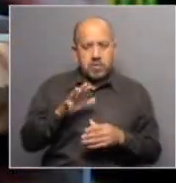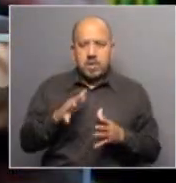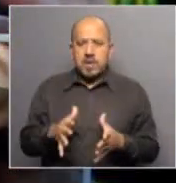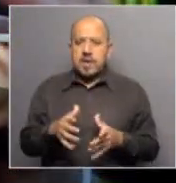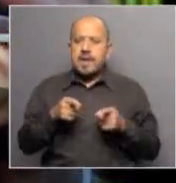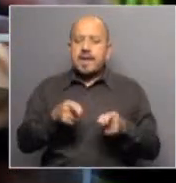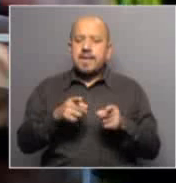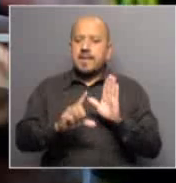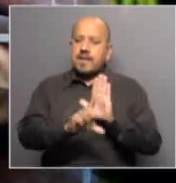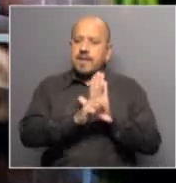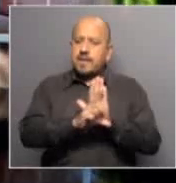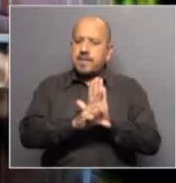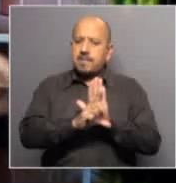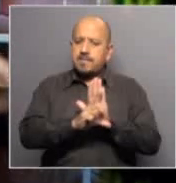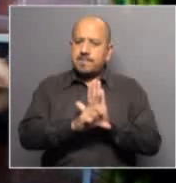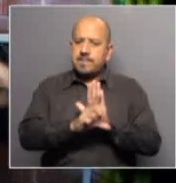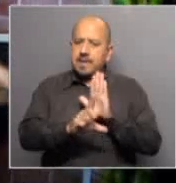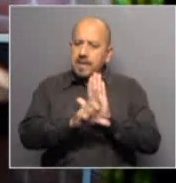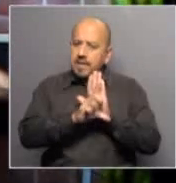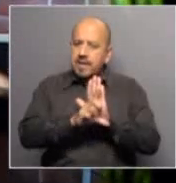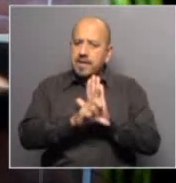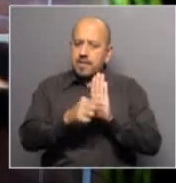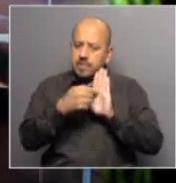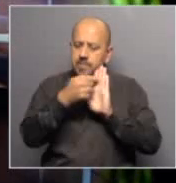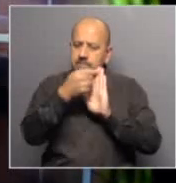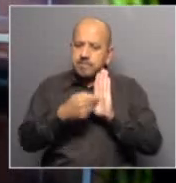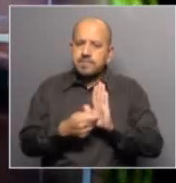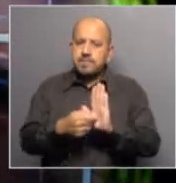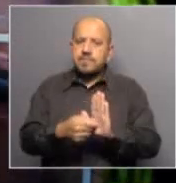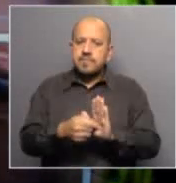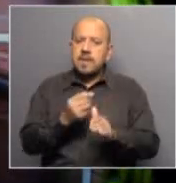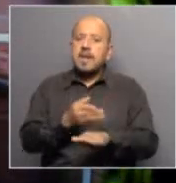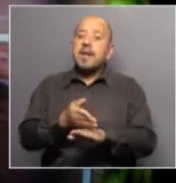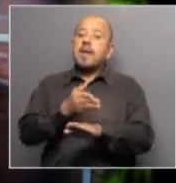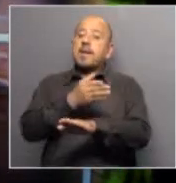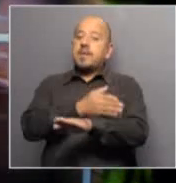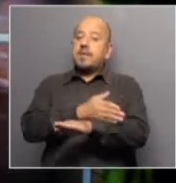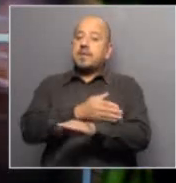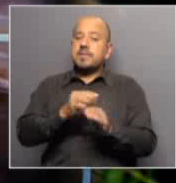enmarcar esta ley en lo que fueron los antecedentes